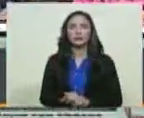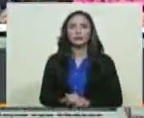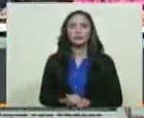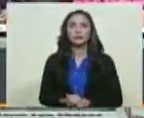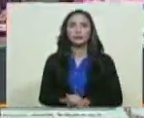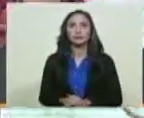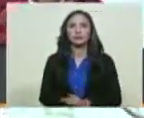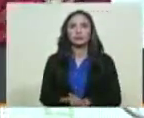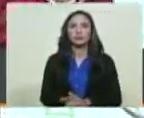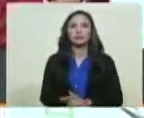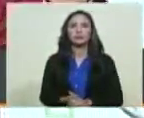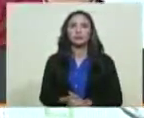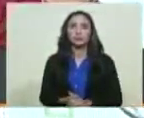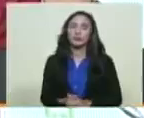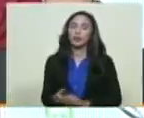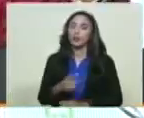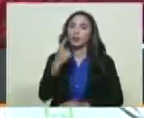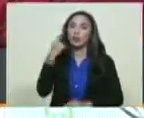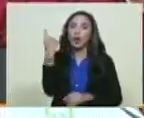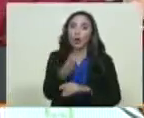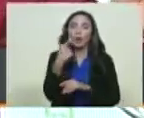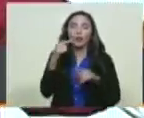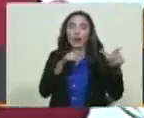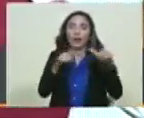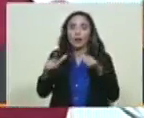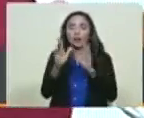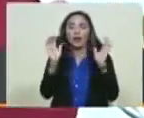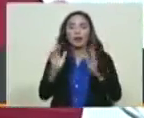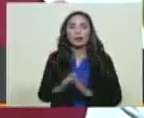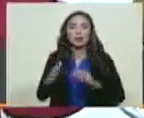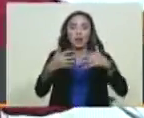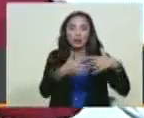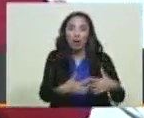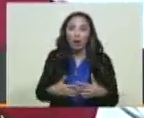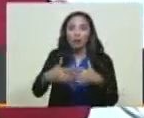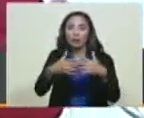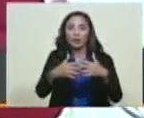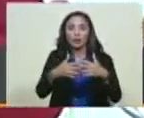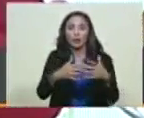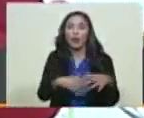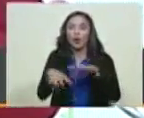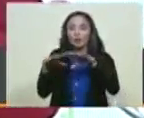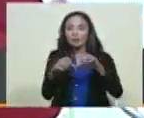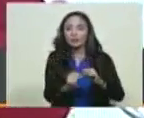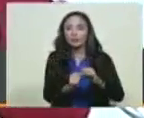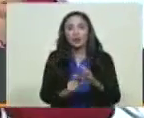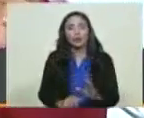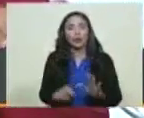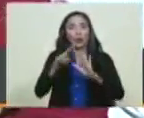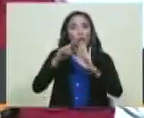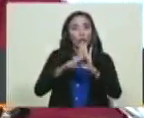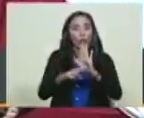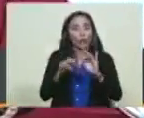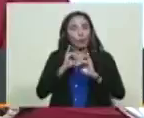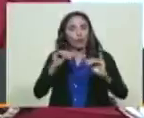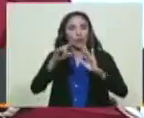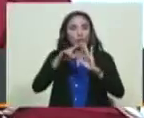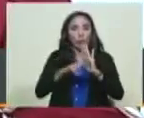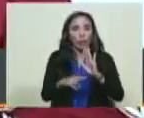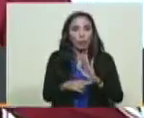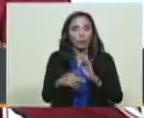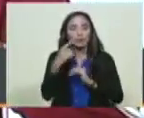si los golpistas los imperialistas la oligarquía se atreviera a romper las reglas de juego